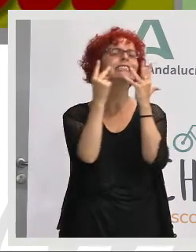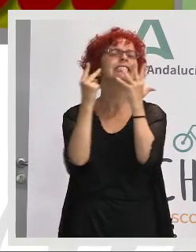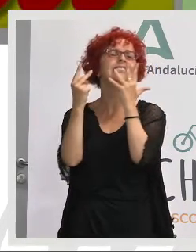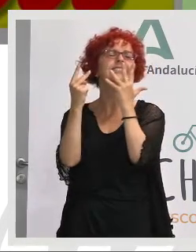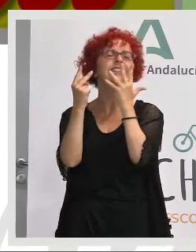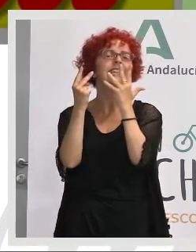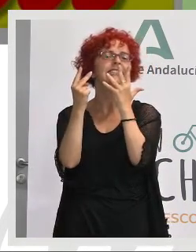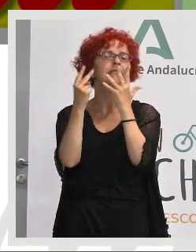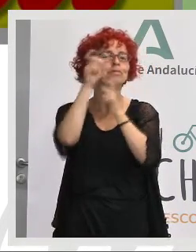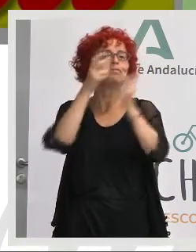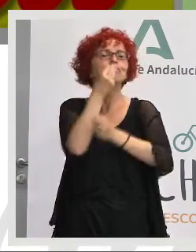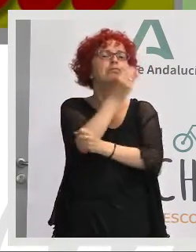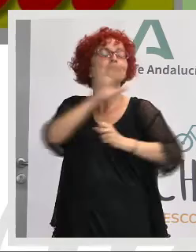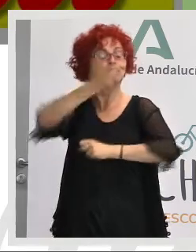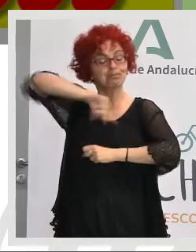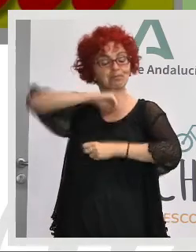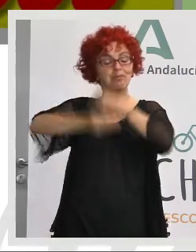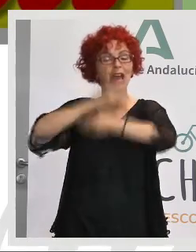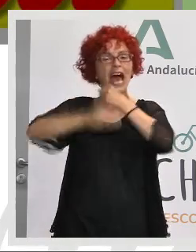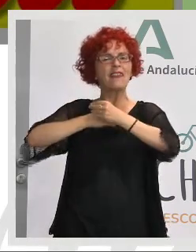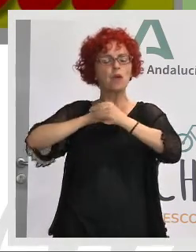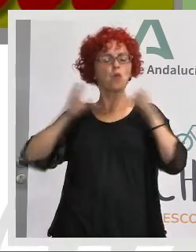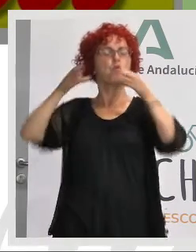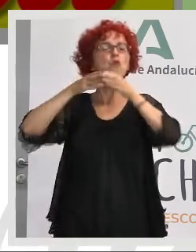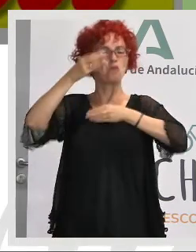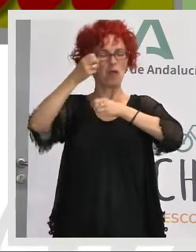salto para convertirlo en un grupo de trabajo.